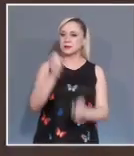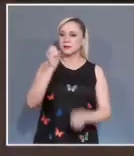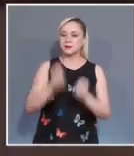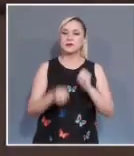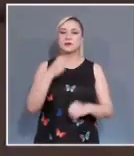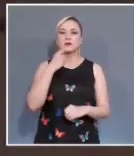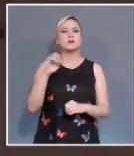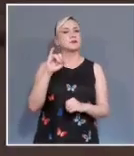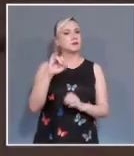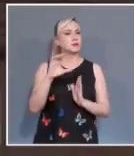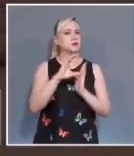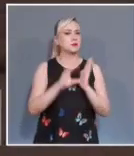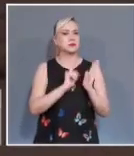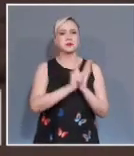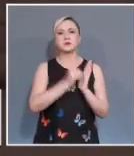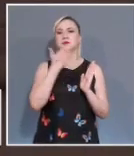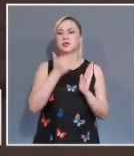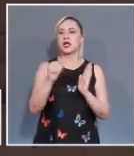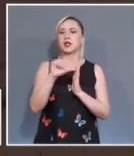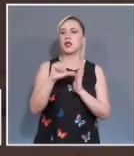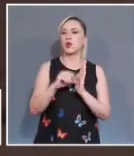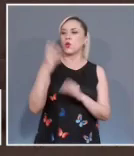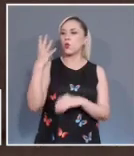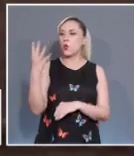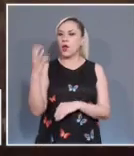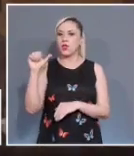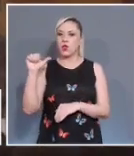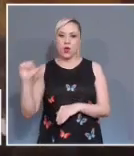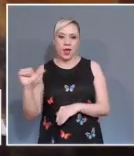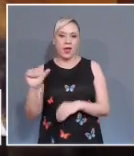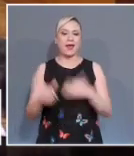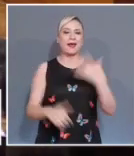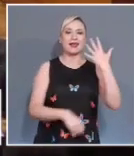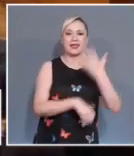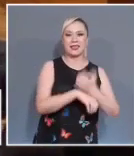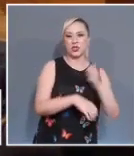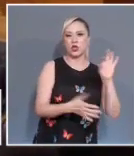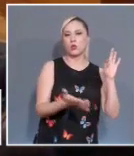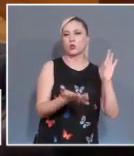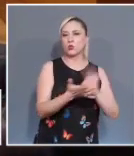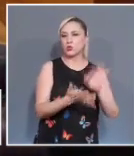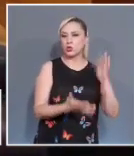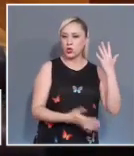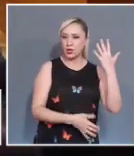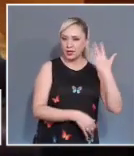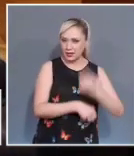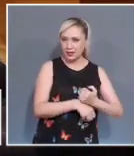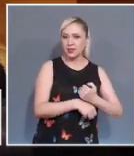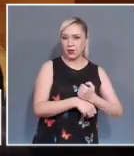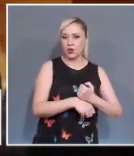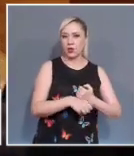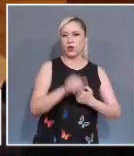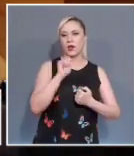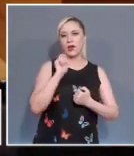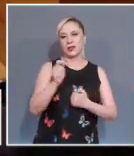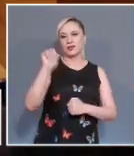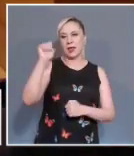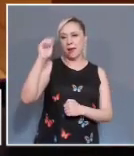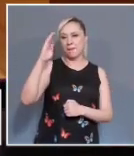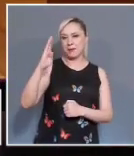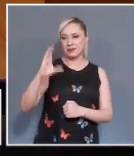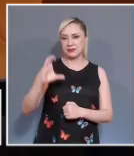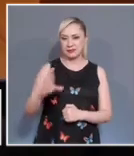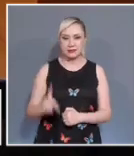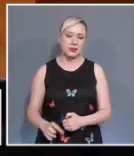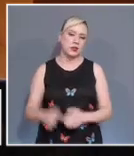los artículos 4A y 5, fracción quinta en diversos incisos y numerales de la ley del IVA, en donde